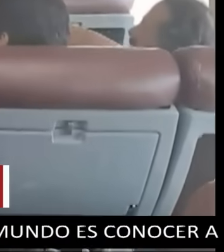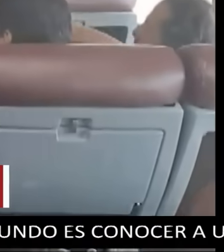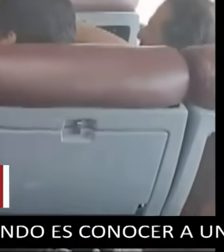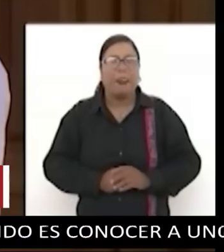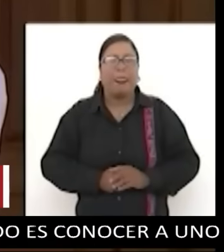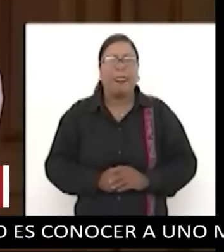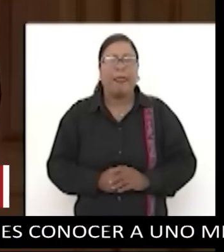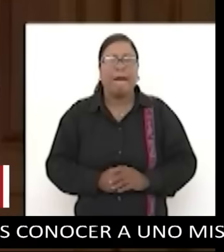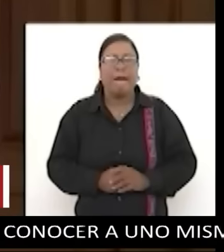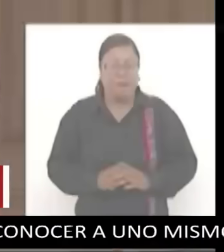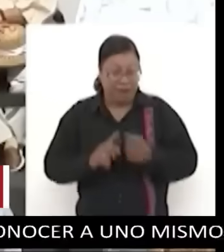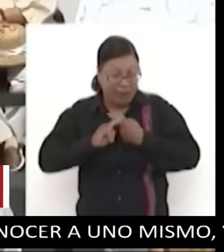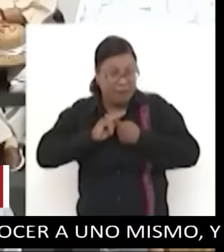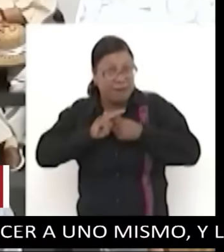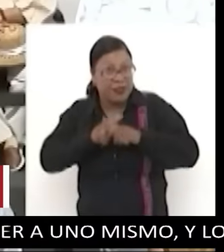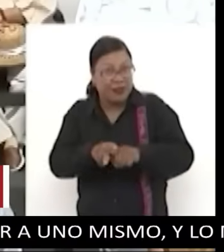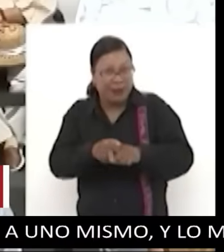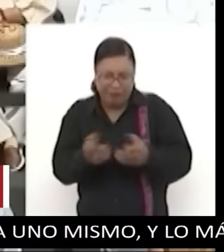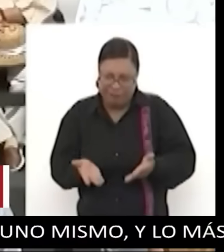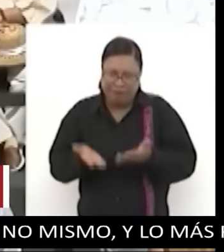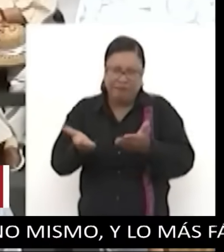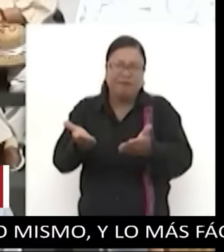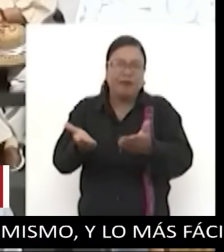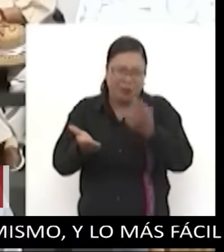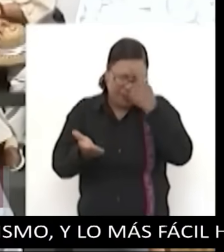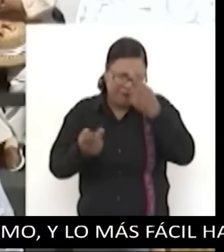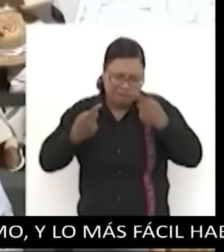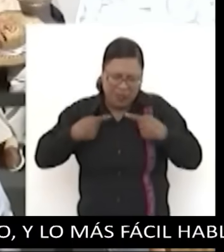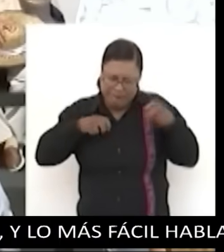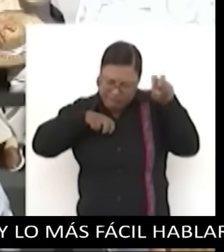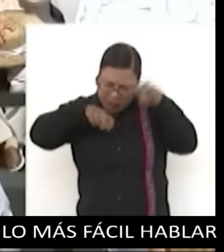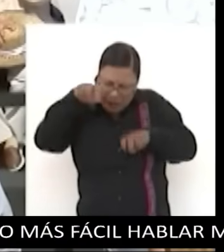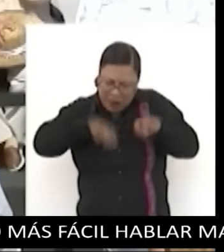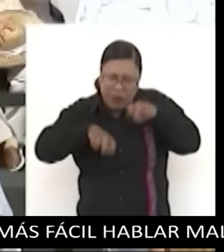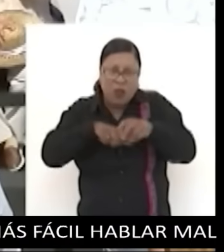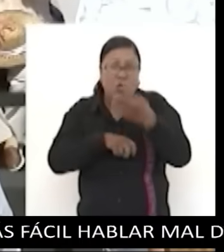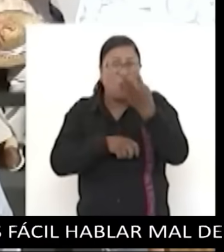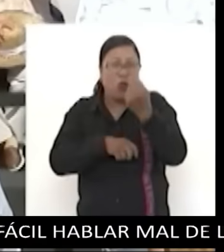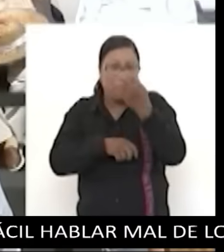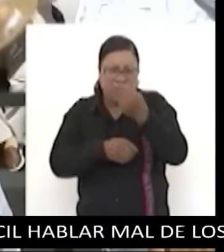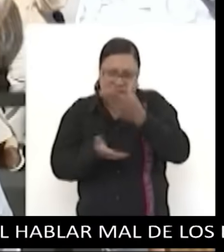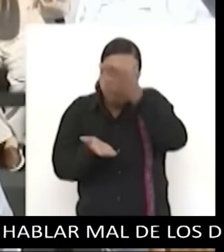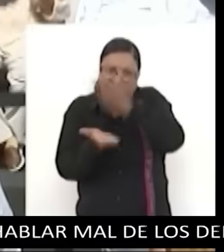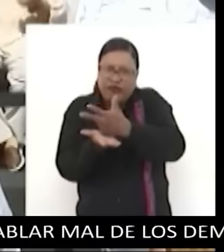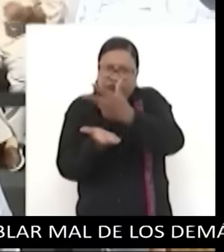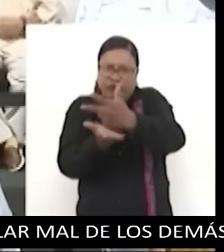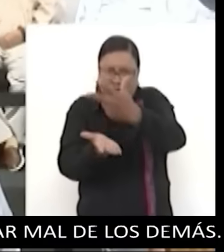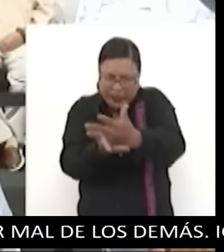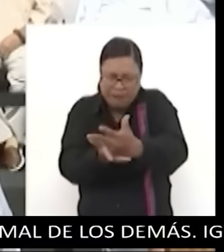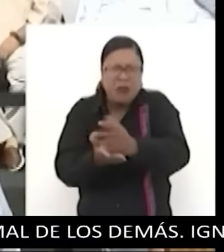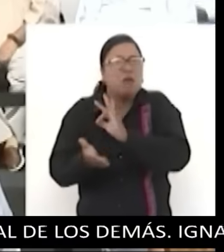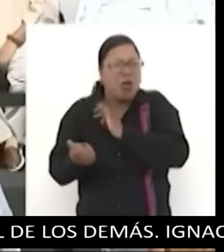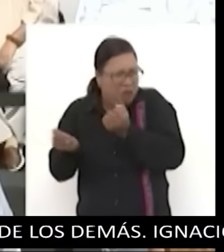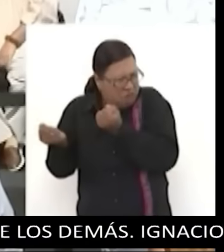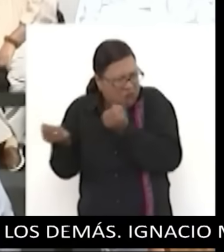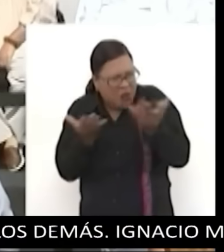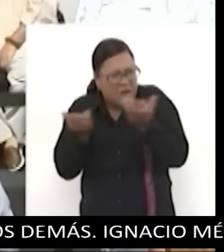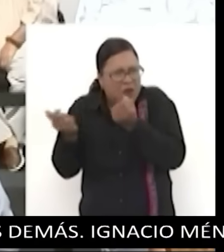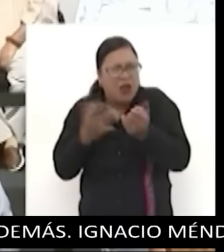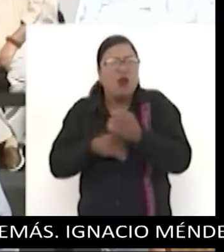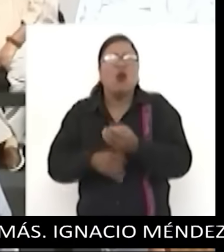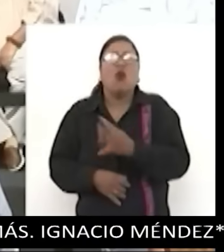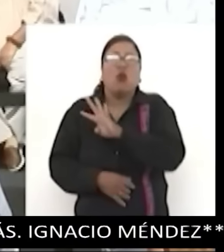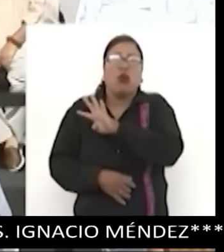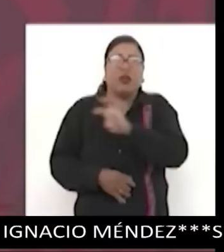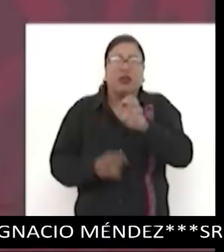pasajeros. Comienza así el servicio de pasajeros con 9 estaciones, la capacidad de transporte hasta de